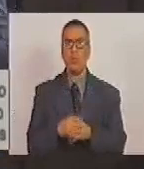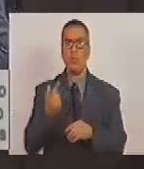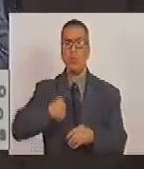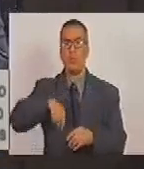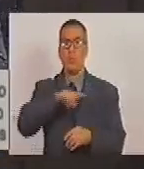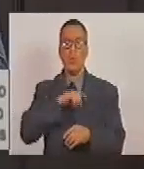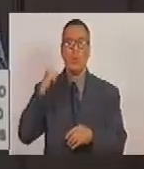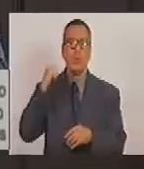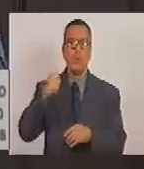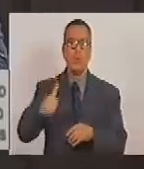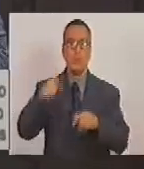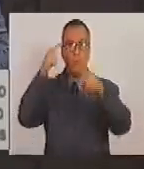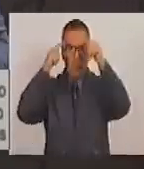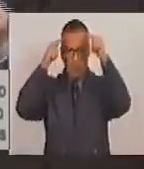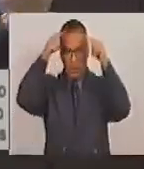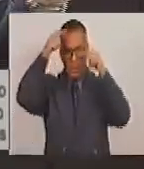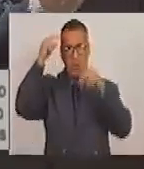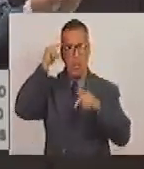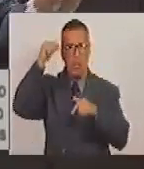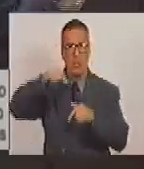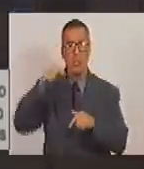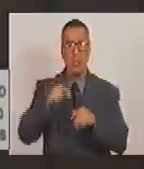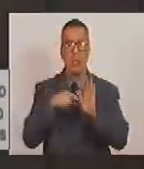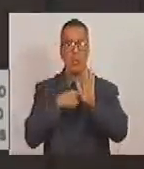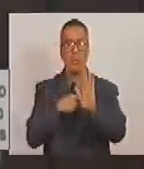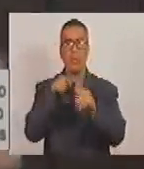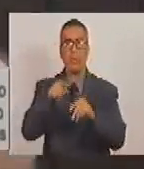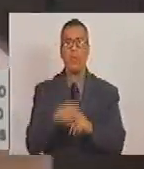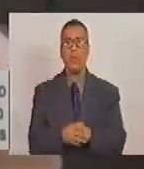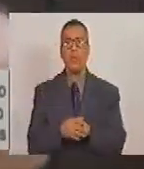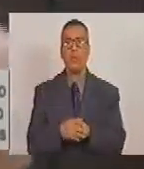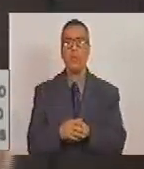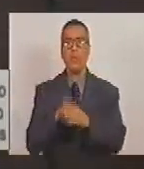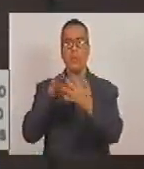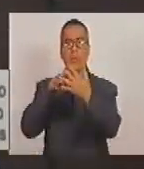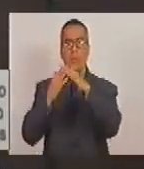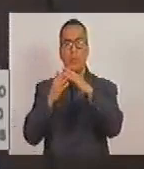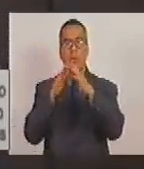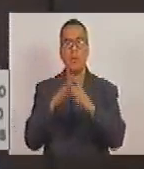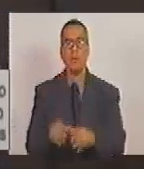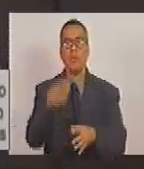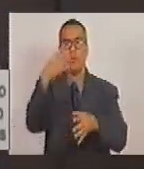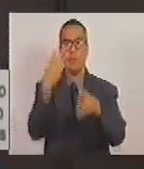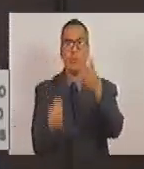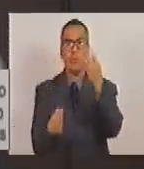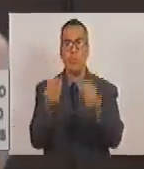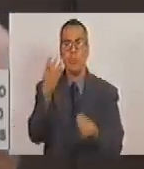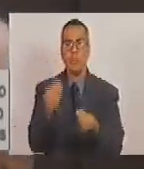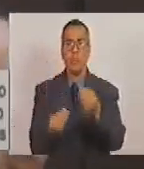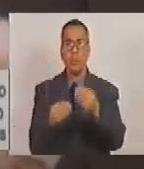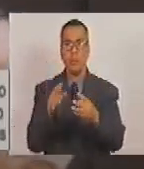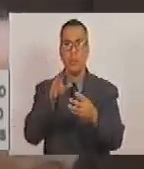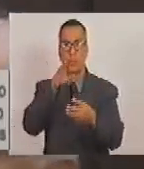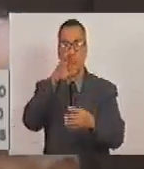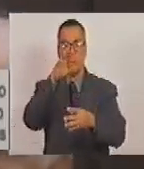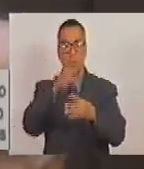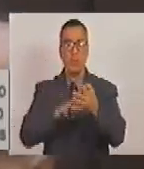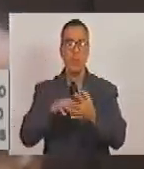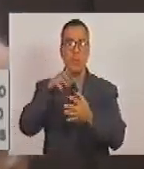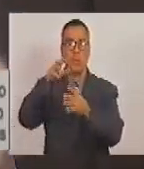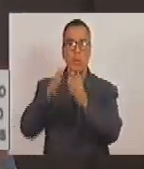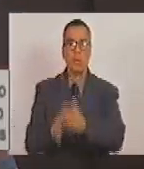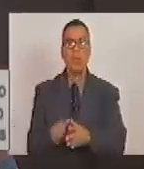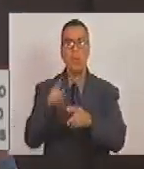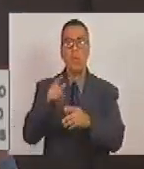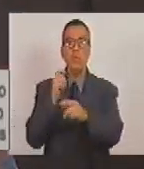nuestro eterno comandante Hugo Chávez hoy están reflejados en las comuneras, en las campesinas, en